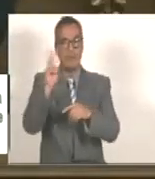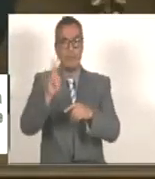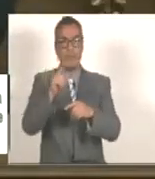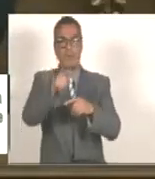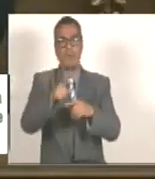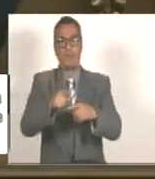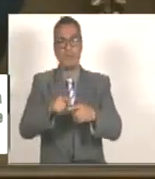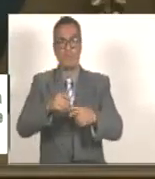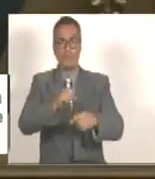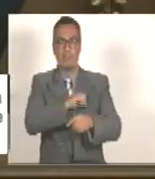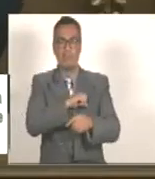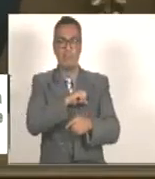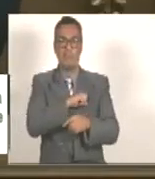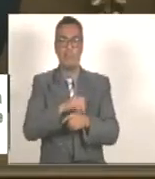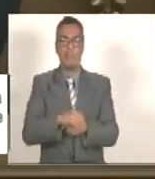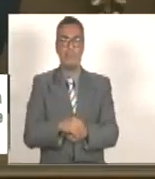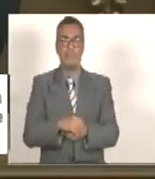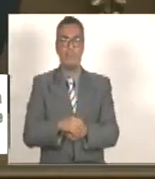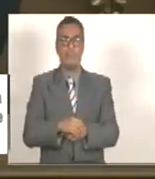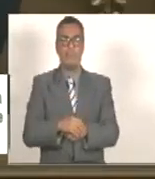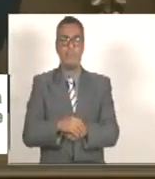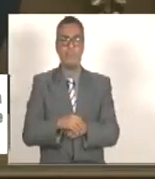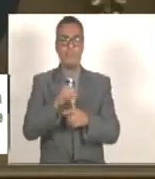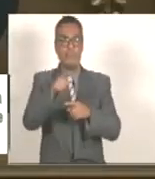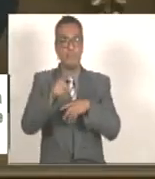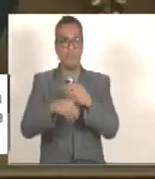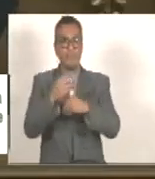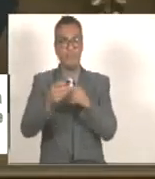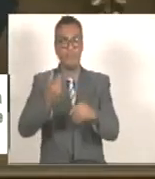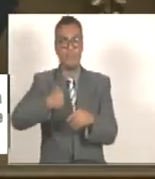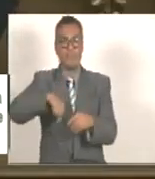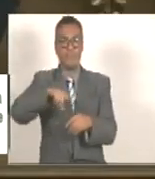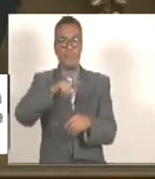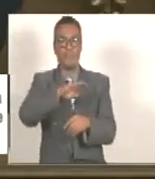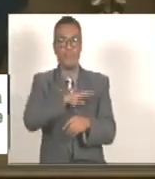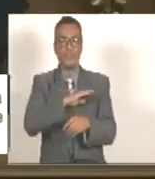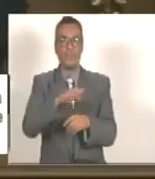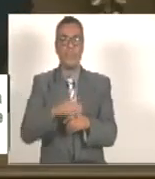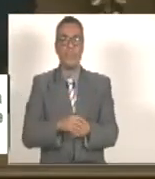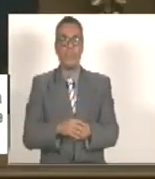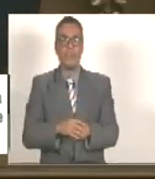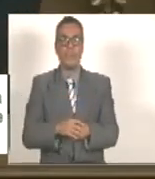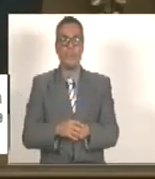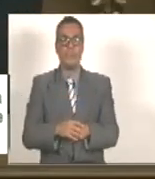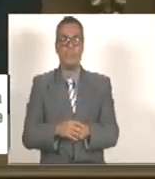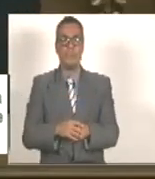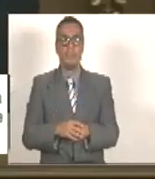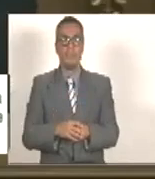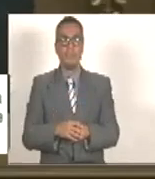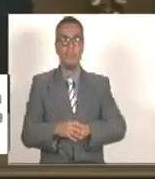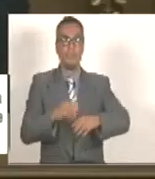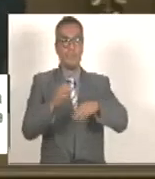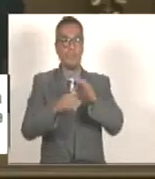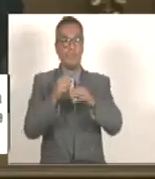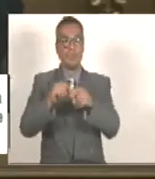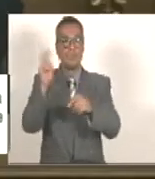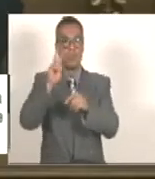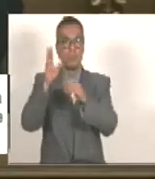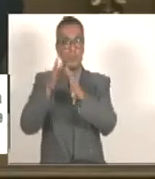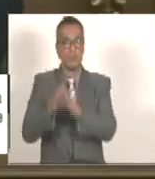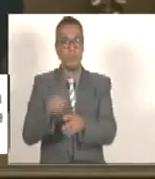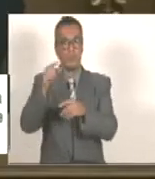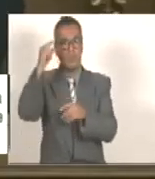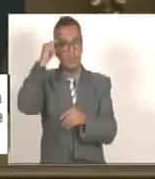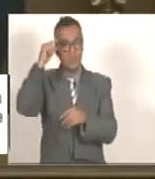la zozobra. Queda pues ratificado que nosotros desde la oposición venezolana